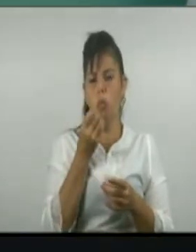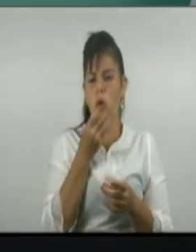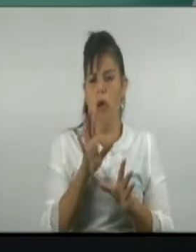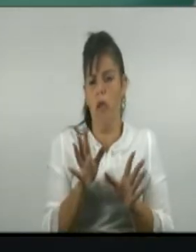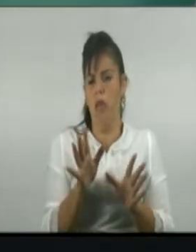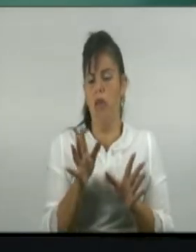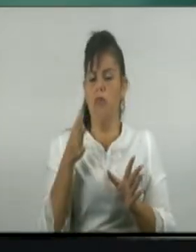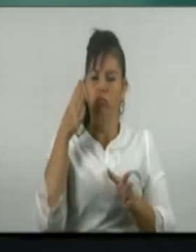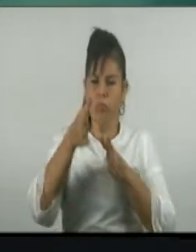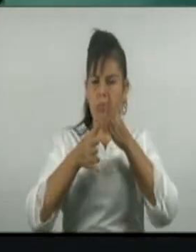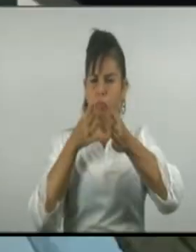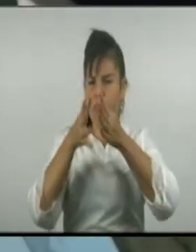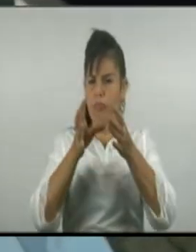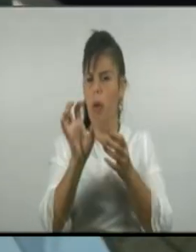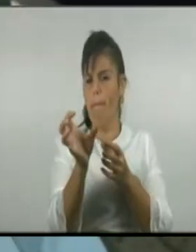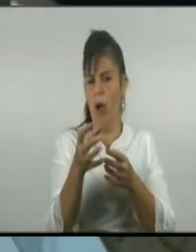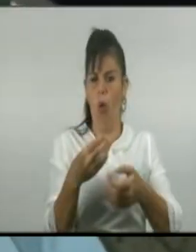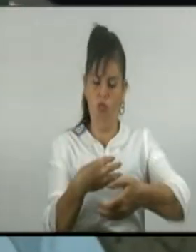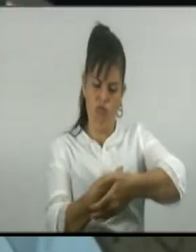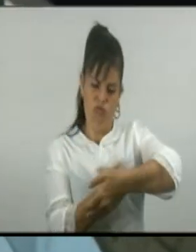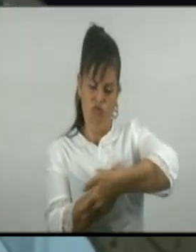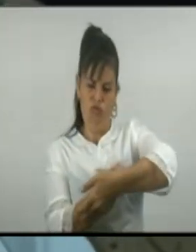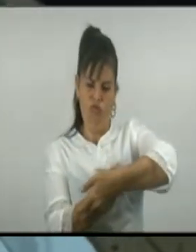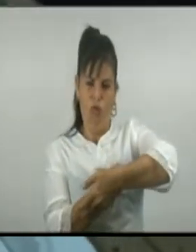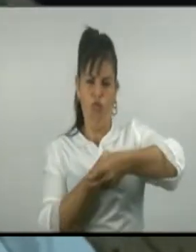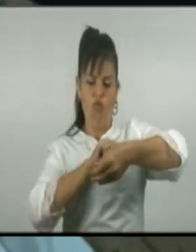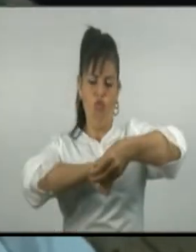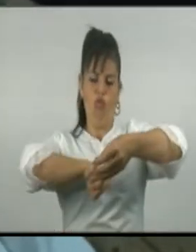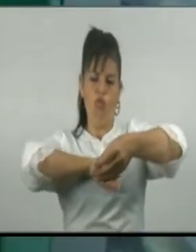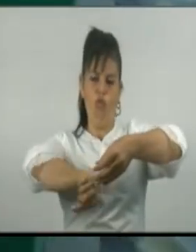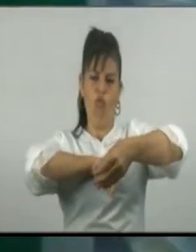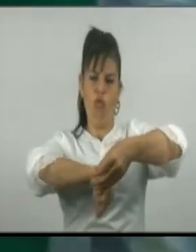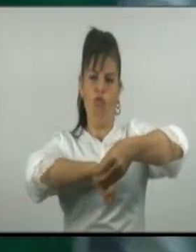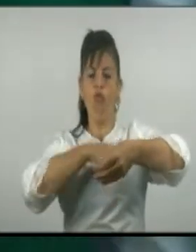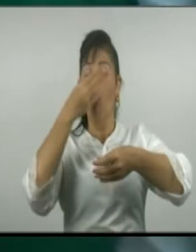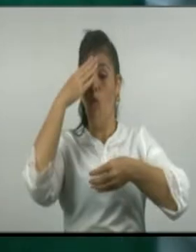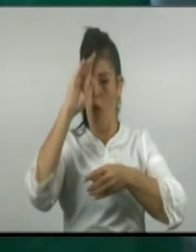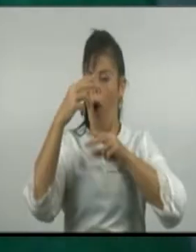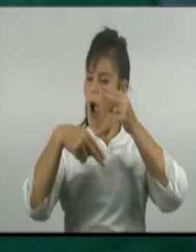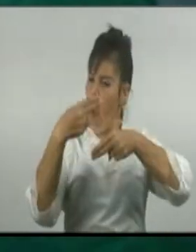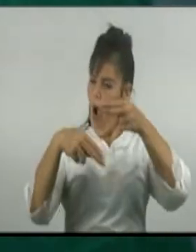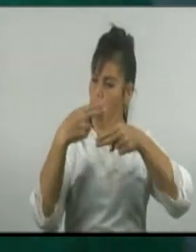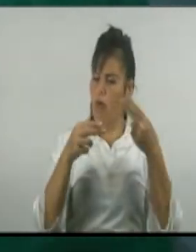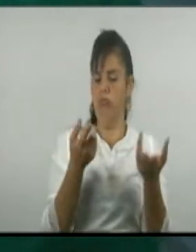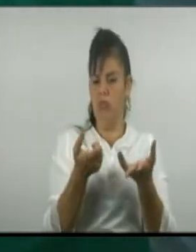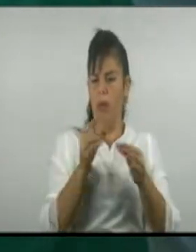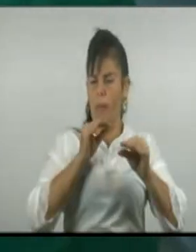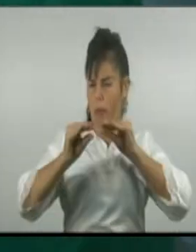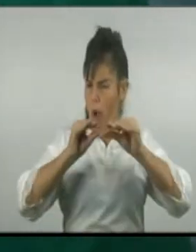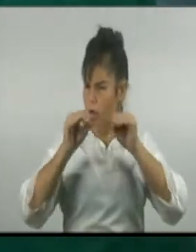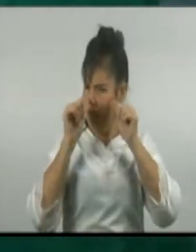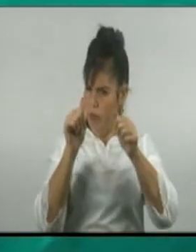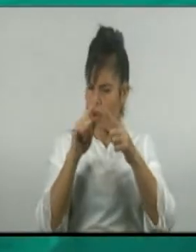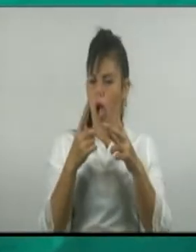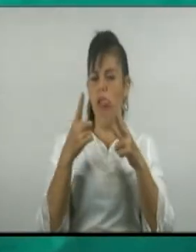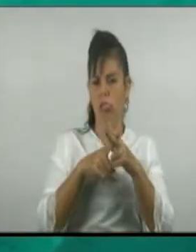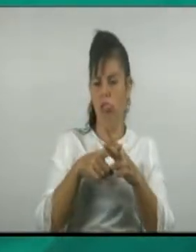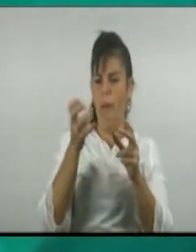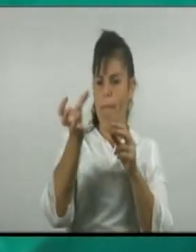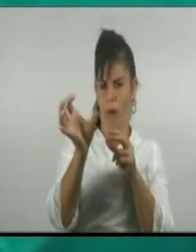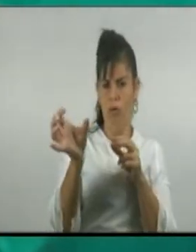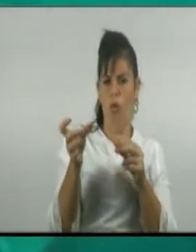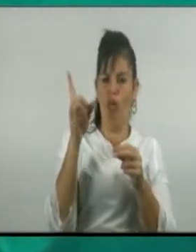lactancia cuba despliegue esfuerzos para garantizar las condiciones indispensables para la existencia de dichos